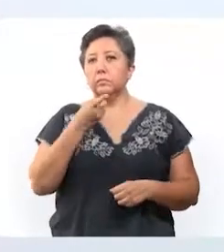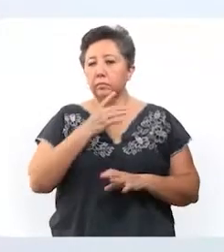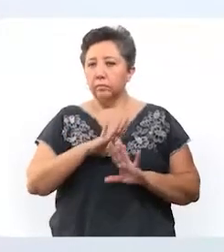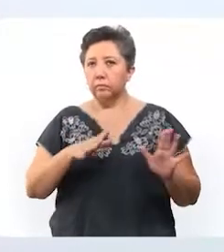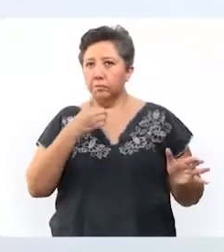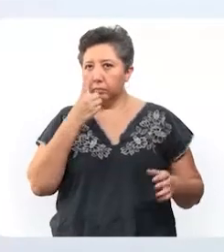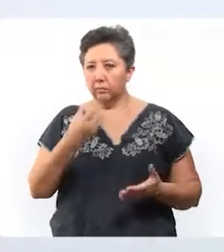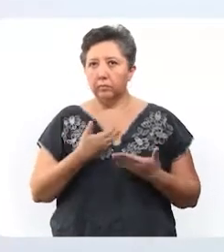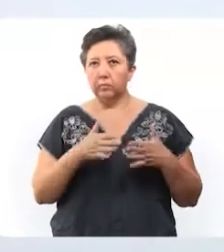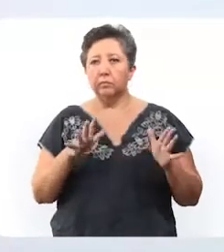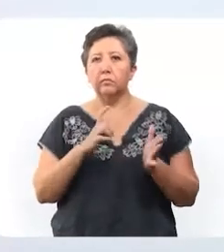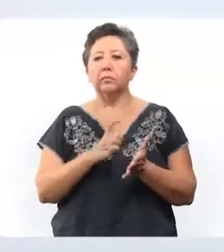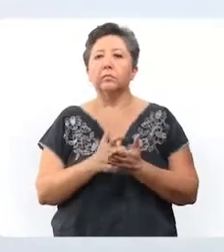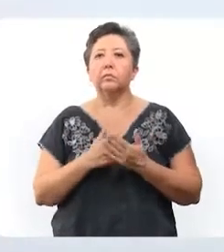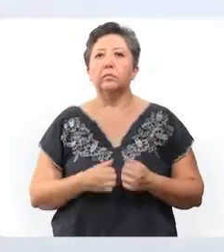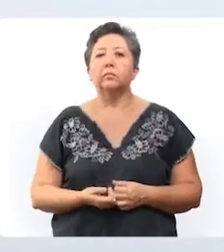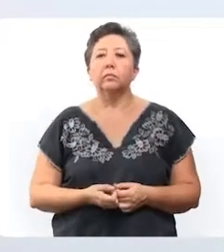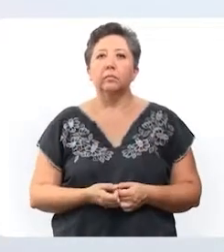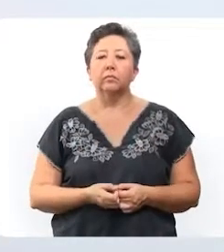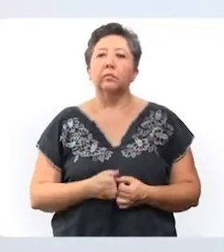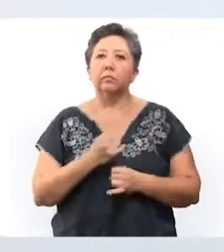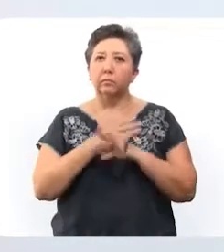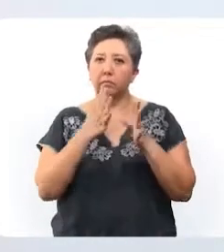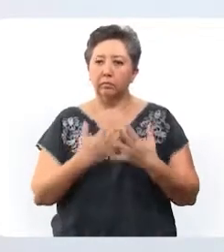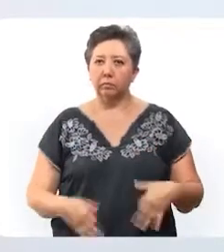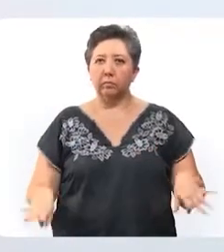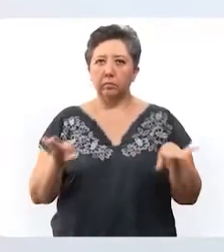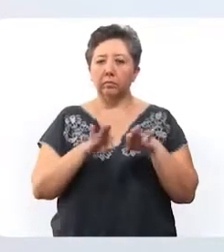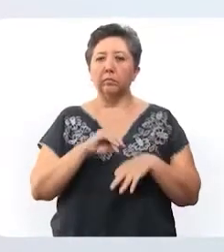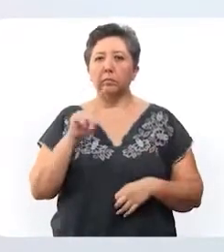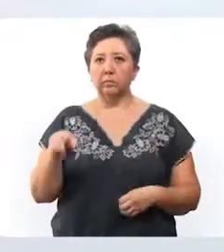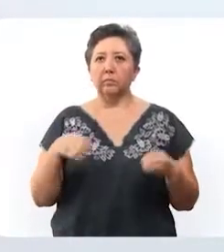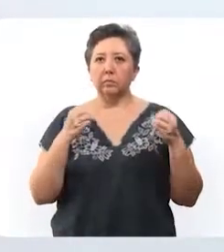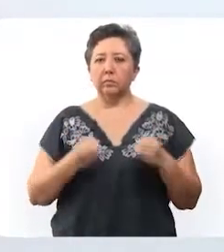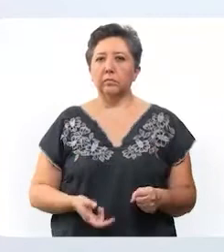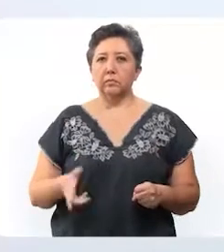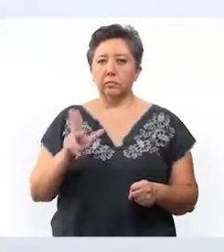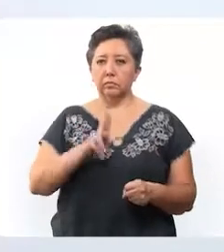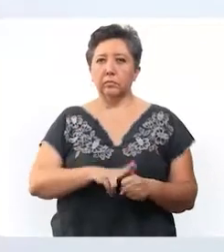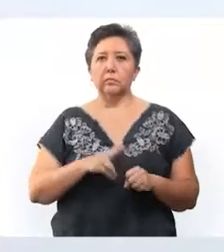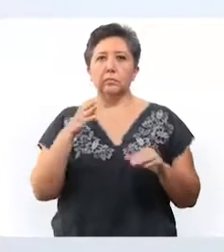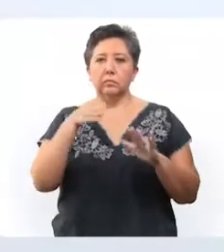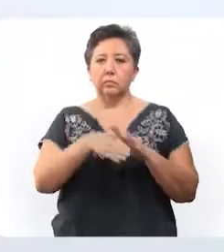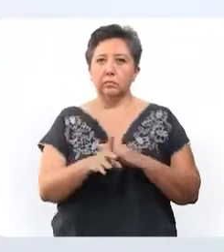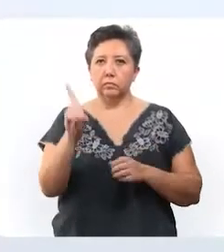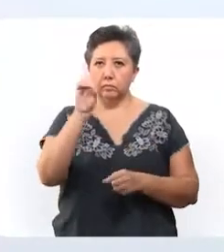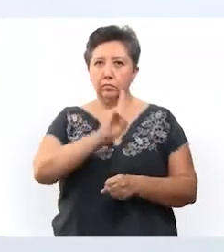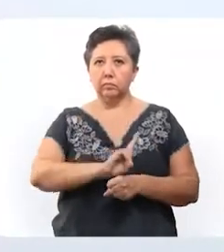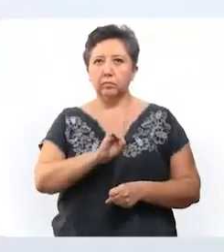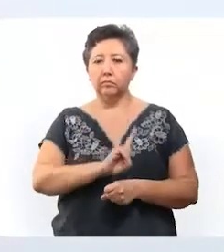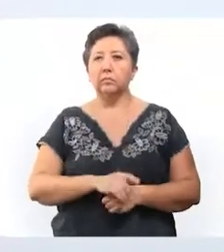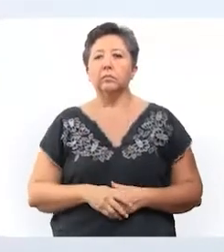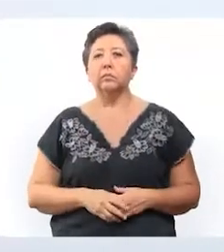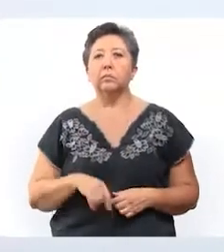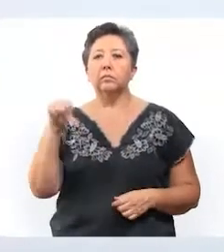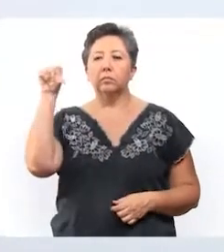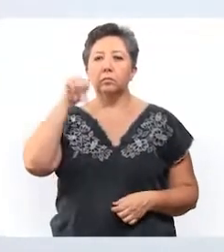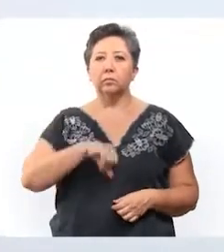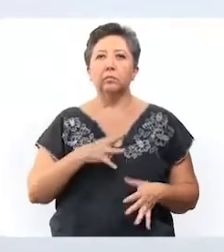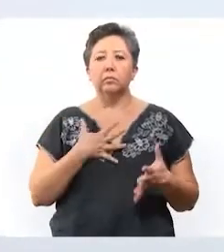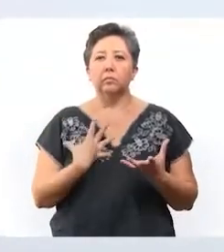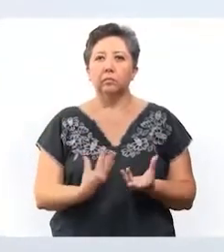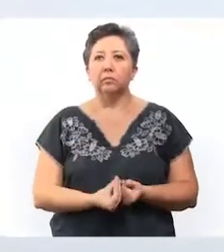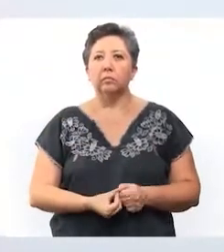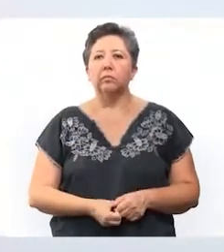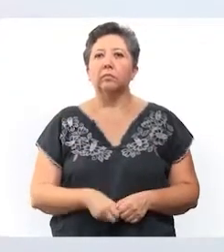se ha señalado, en la reapertura económica, los datos más importantes son la ocupación hospitalaria y los ingresos diarios. El día